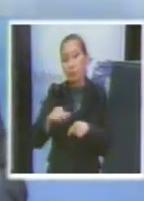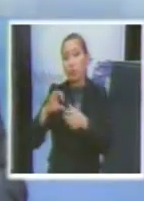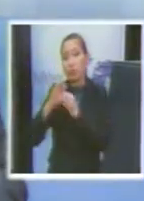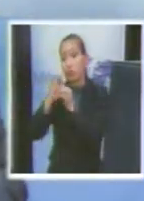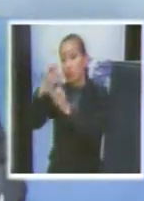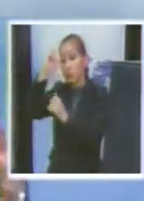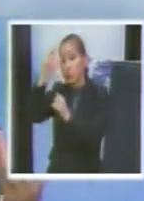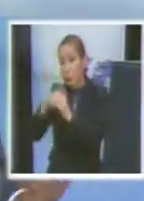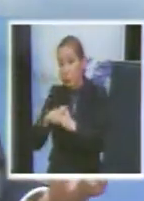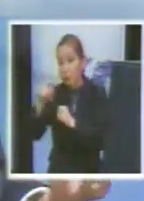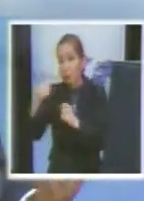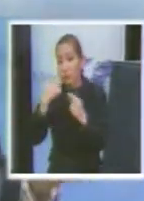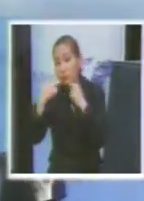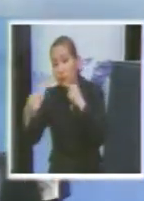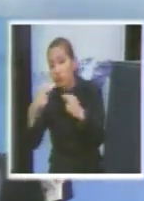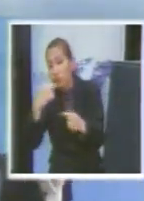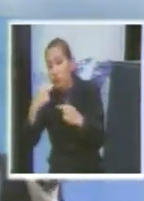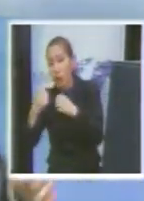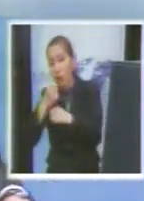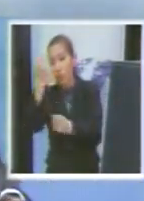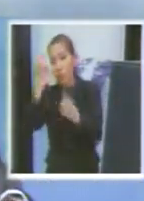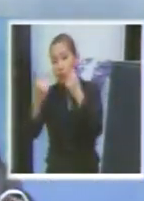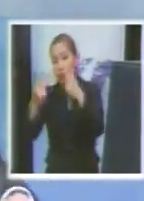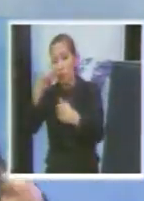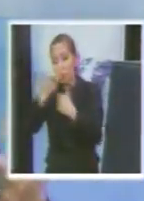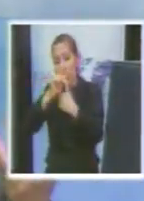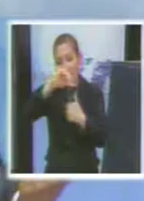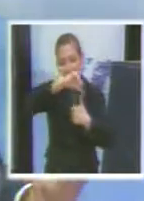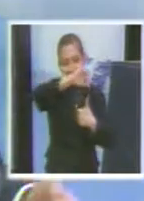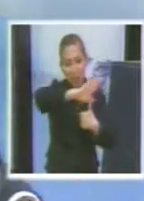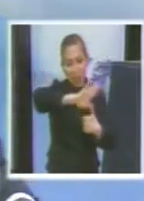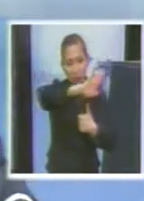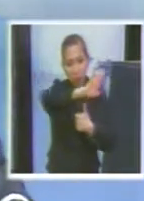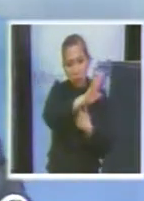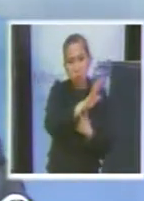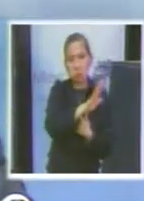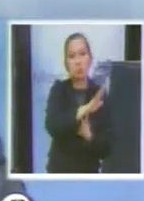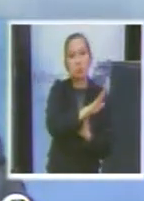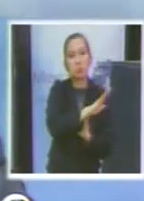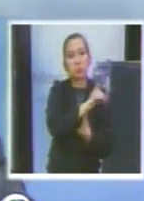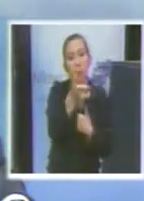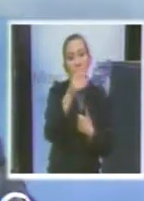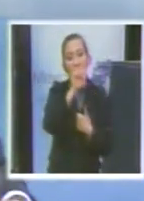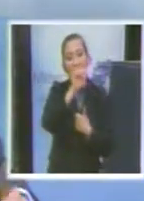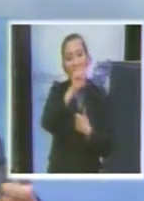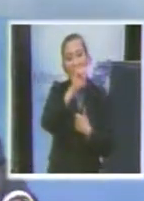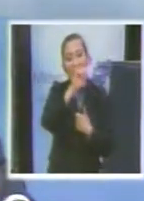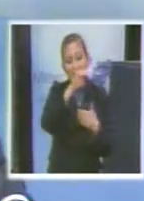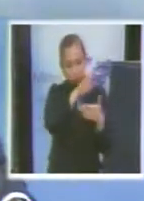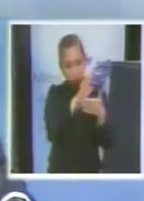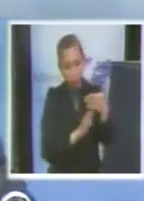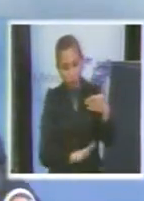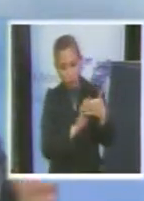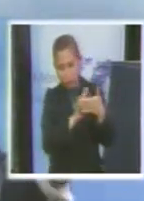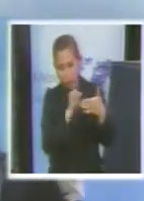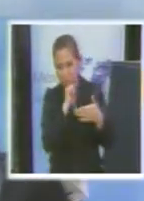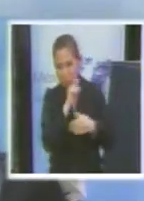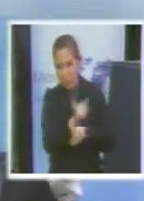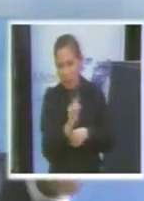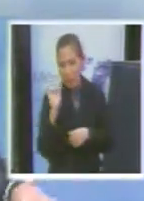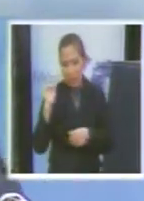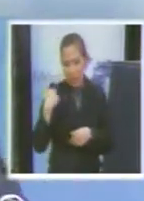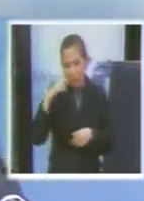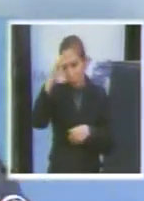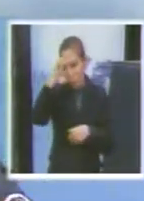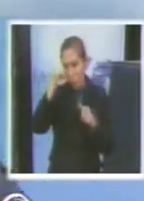Europea negoció con algunos países centroamericanos, países andinos también, pero no solo eso, tiene un acuerdo